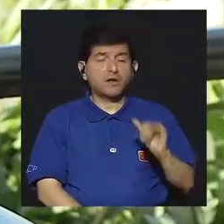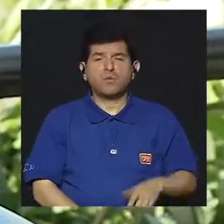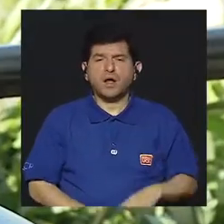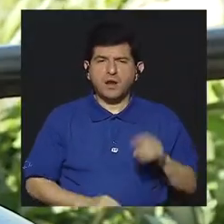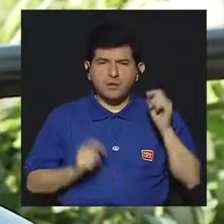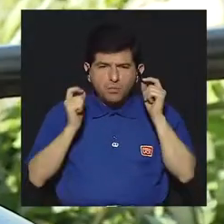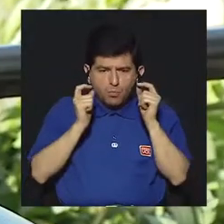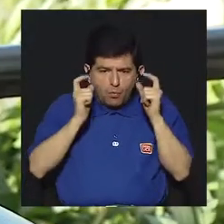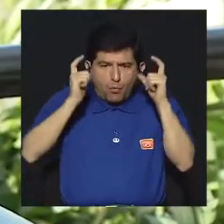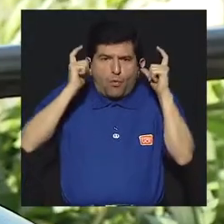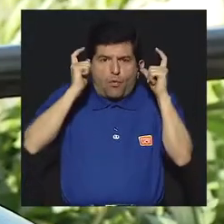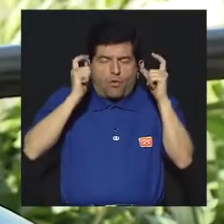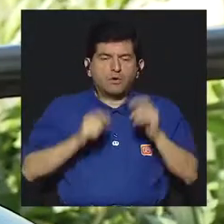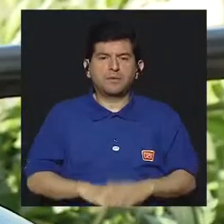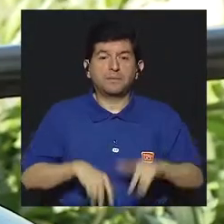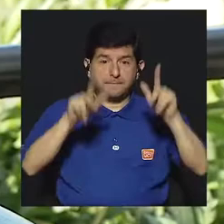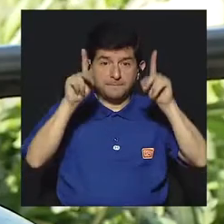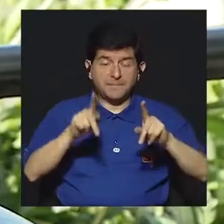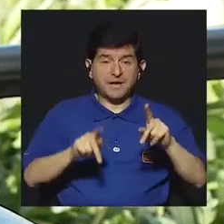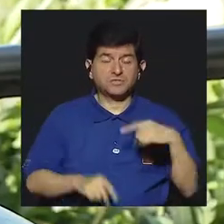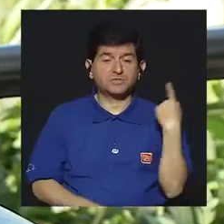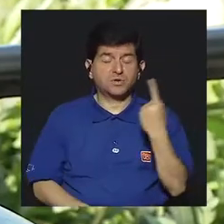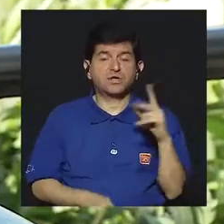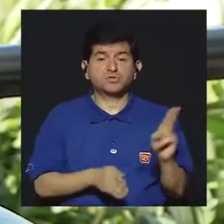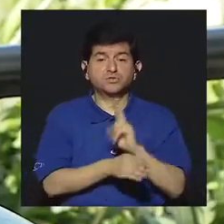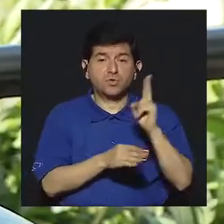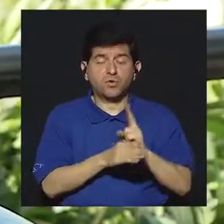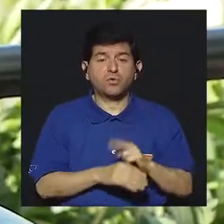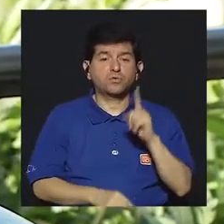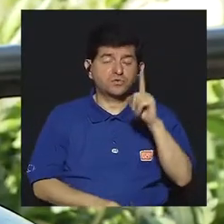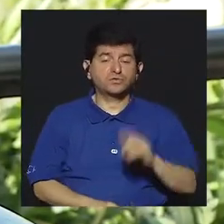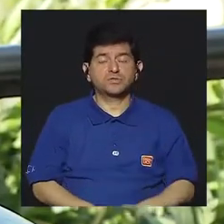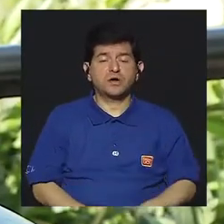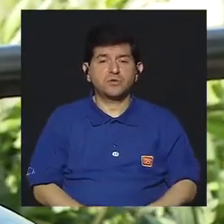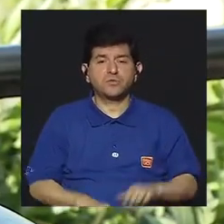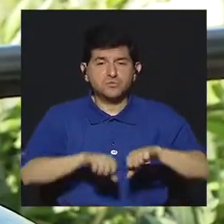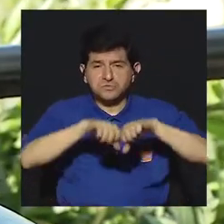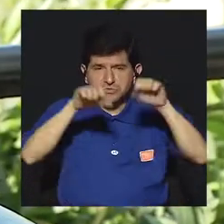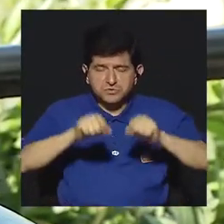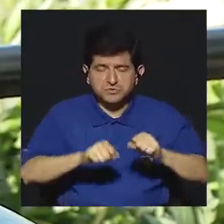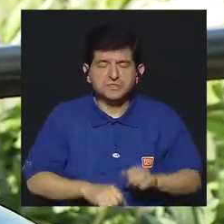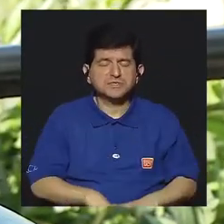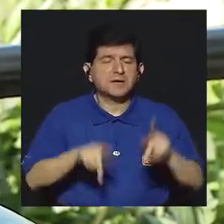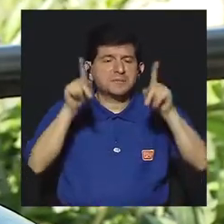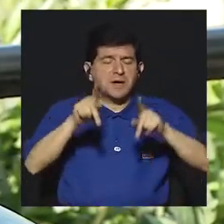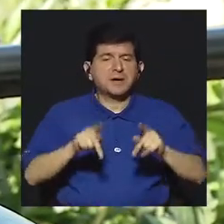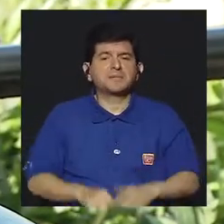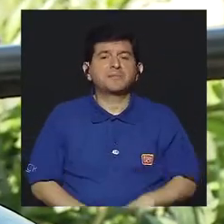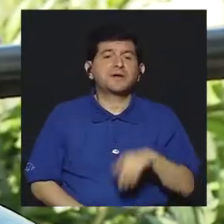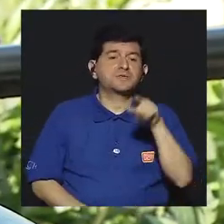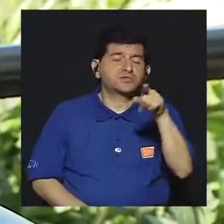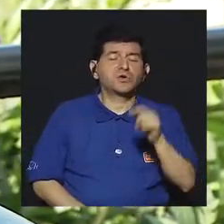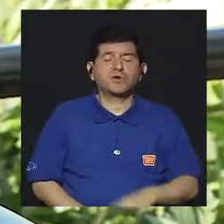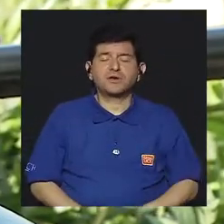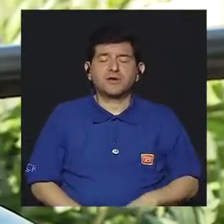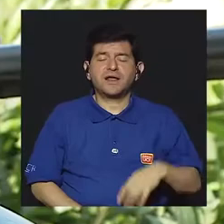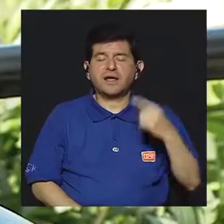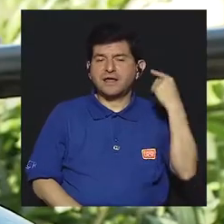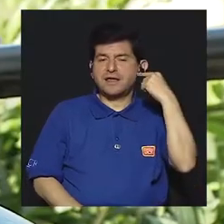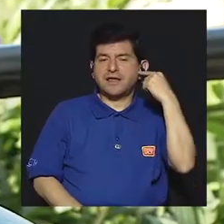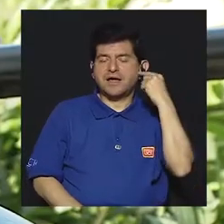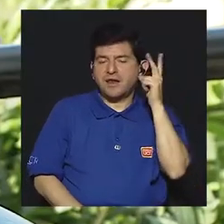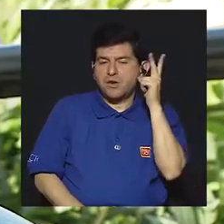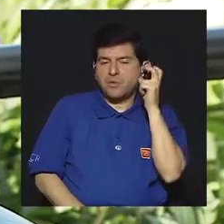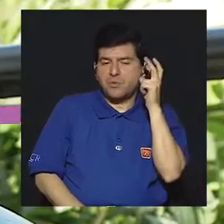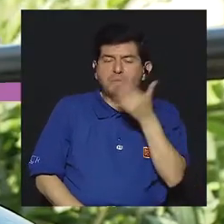hay amplificadores donde la persona nada más va a usar un intercomunicador, tal vez la persona que está dando la charla usa otro y a la persona le